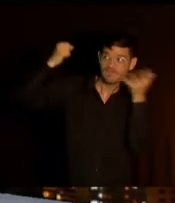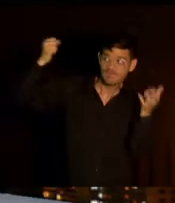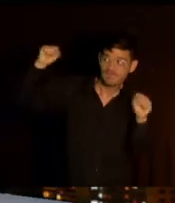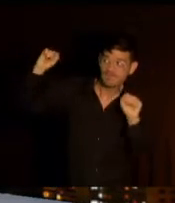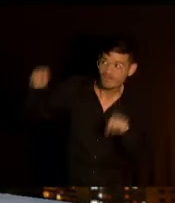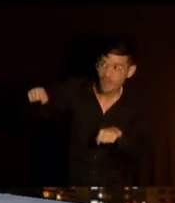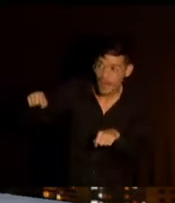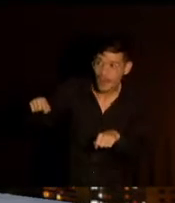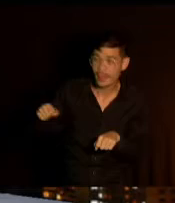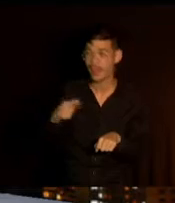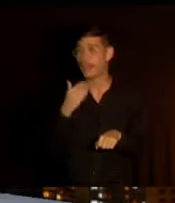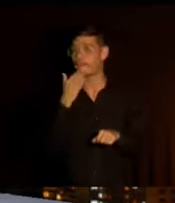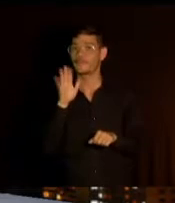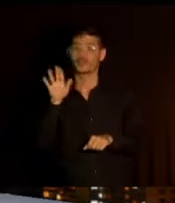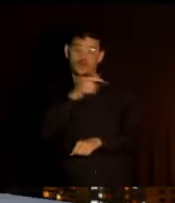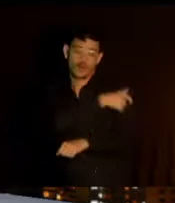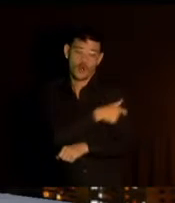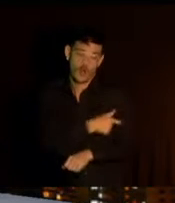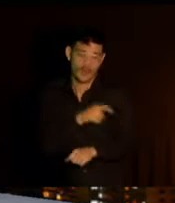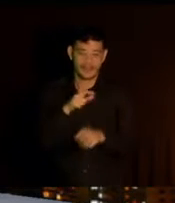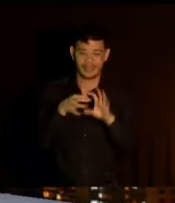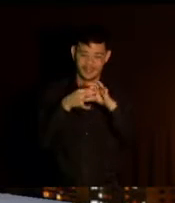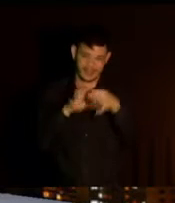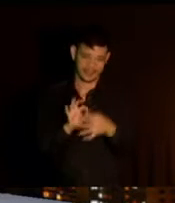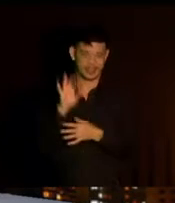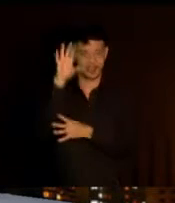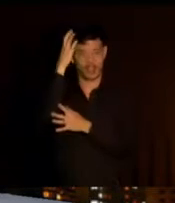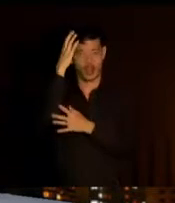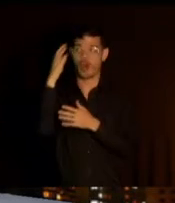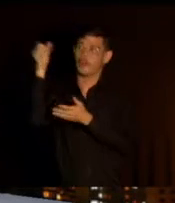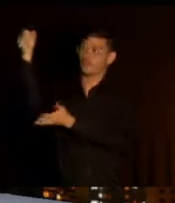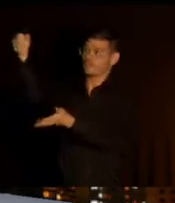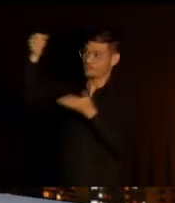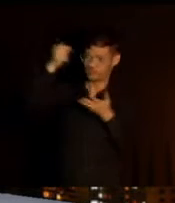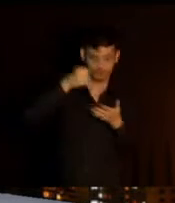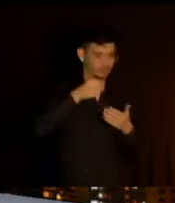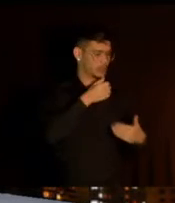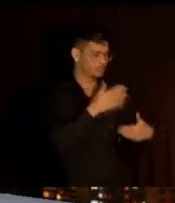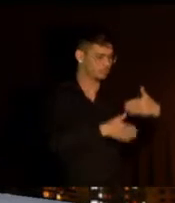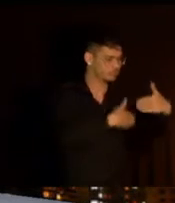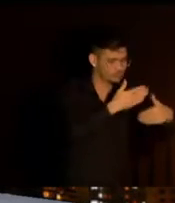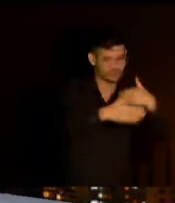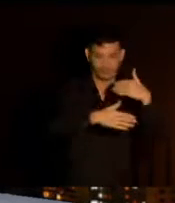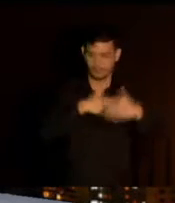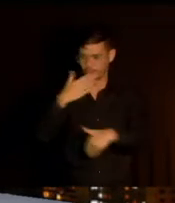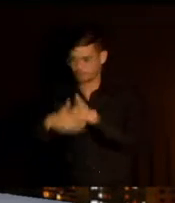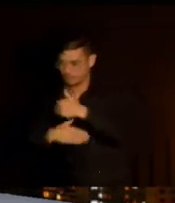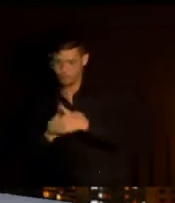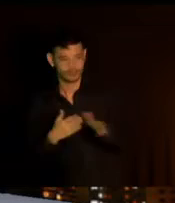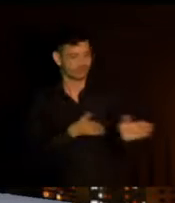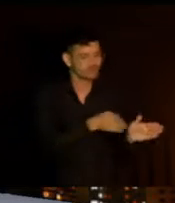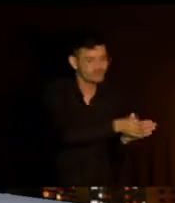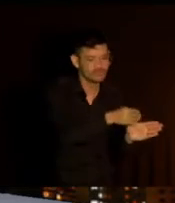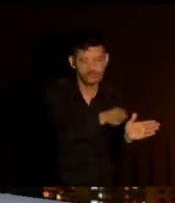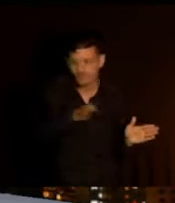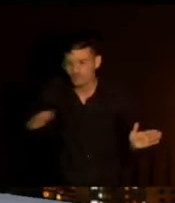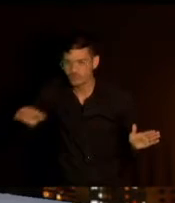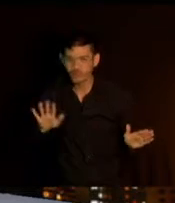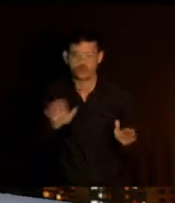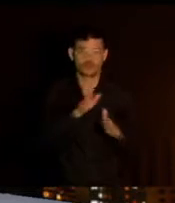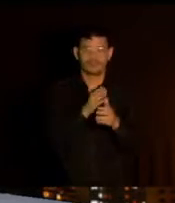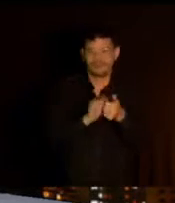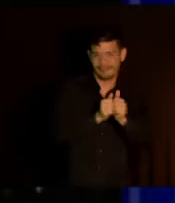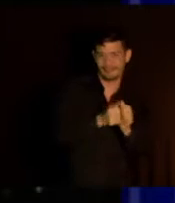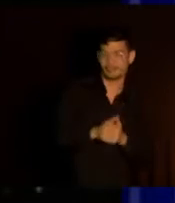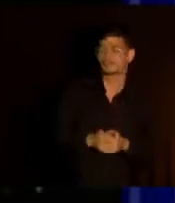Paralímpico Colombiano para poder desarrollar cada una de estas disciplinas organizadamente. Sí, correcto. Y no es lo mismo que a una federación que maneja